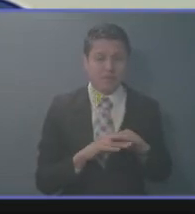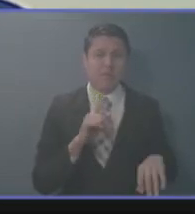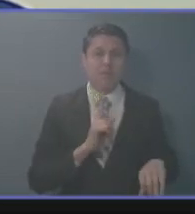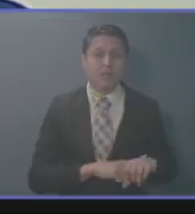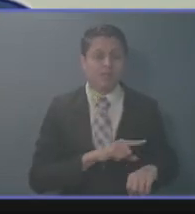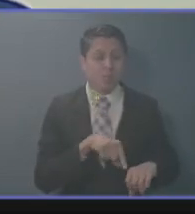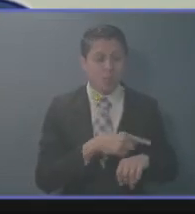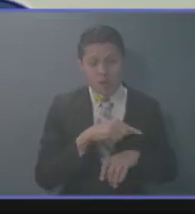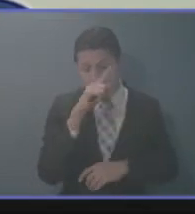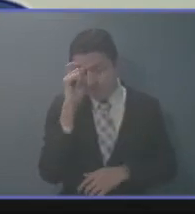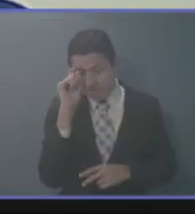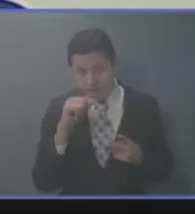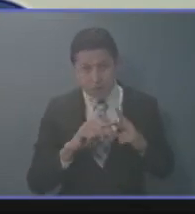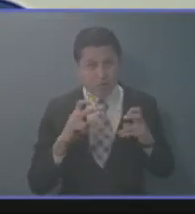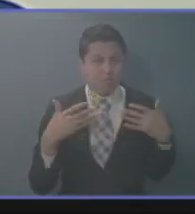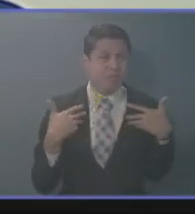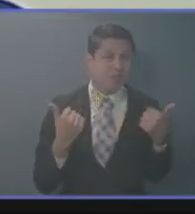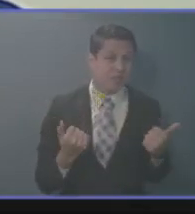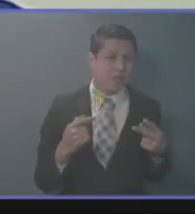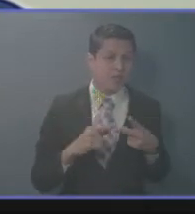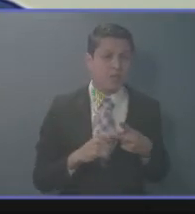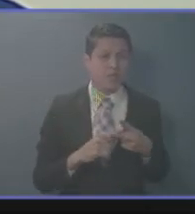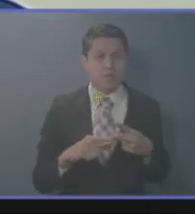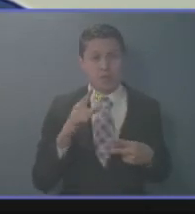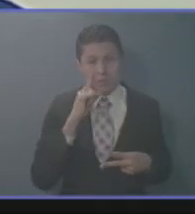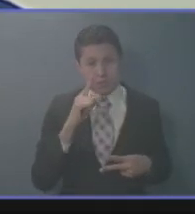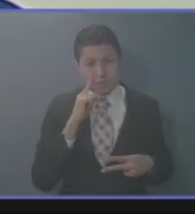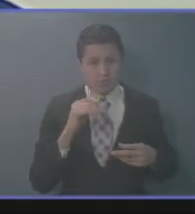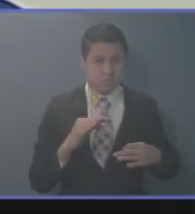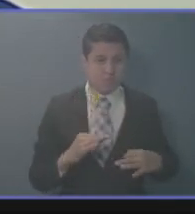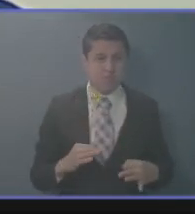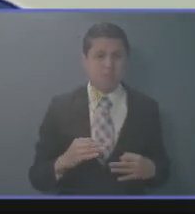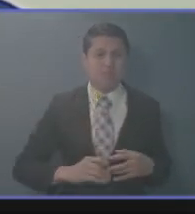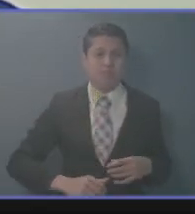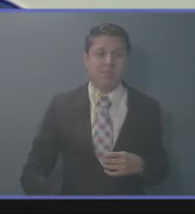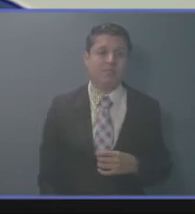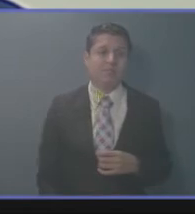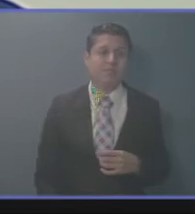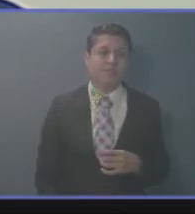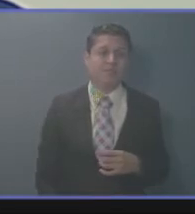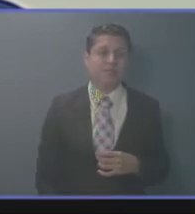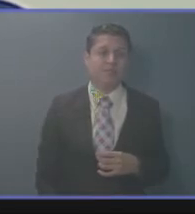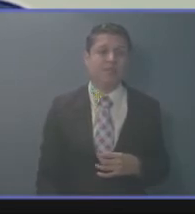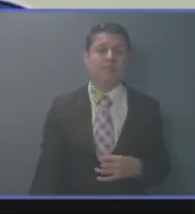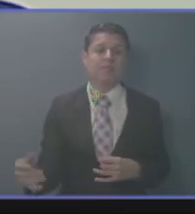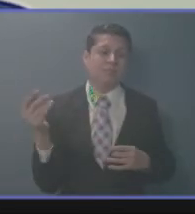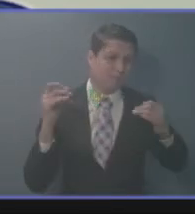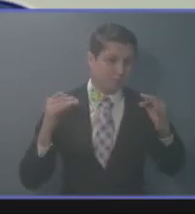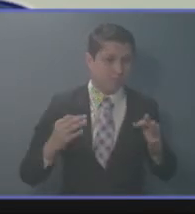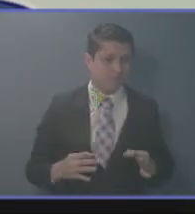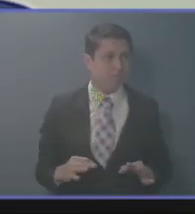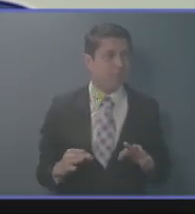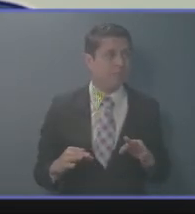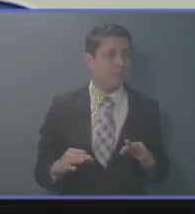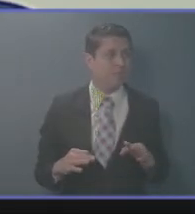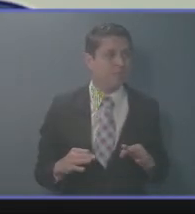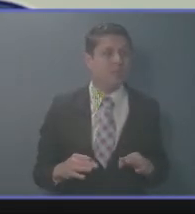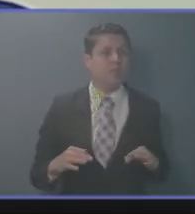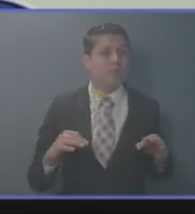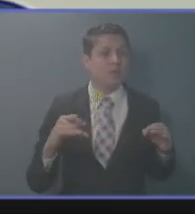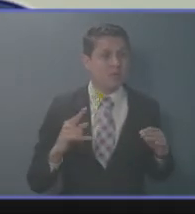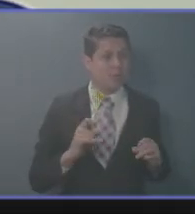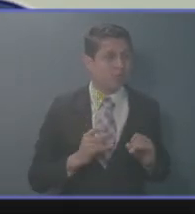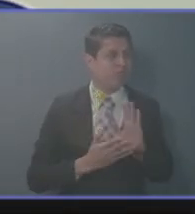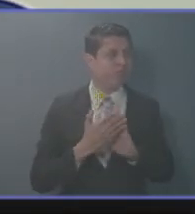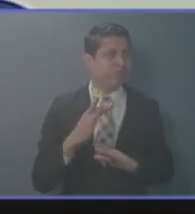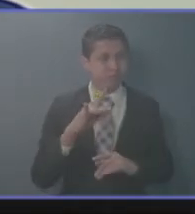trabajo, salud y seguridad ocupacional y todas aquellas necesarias para el buen